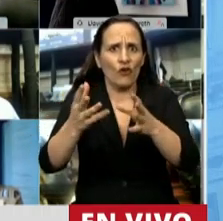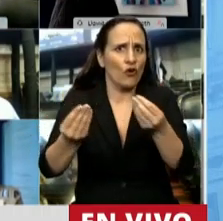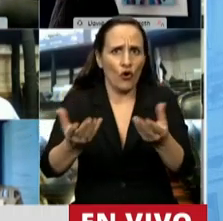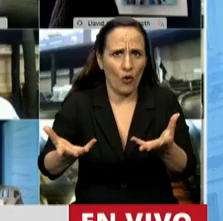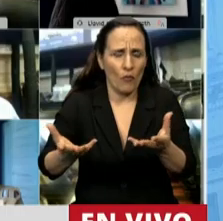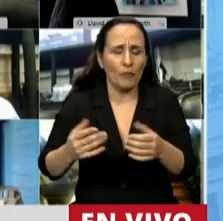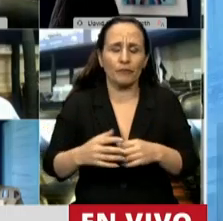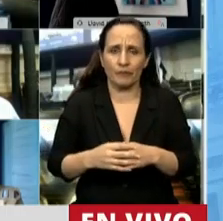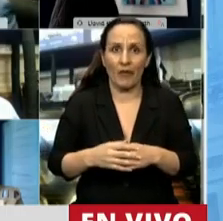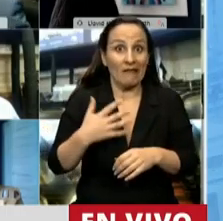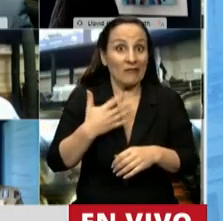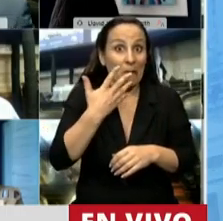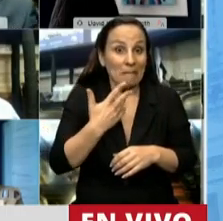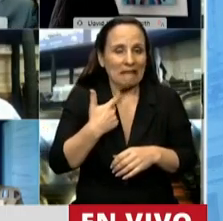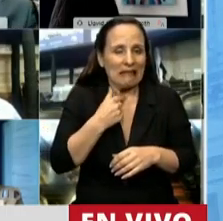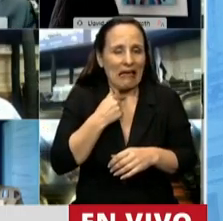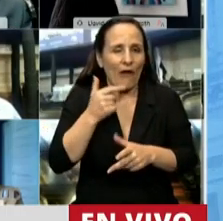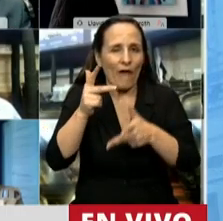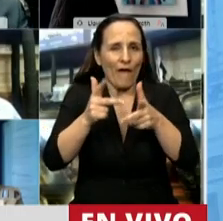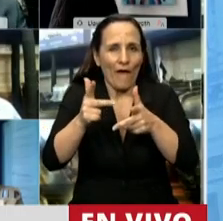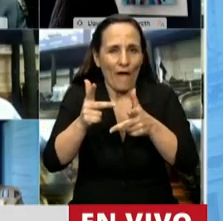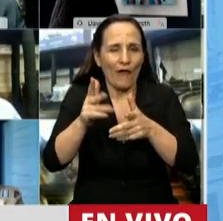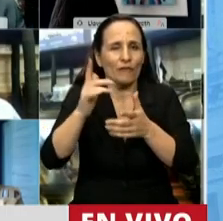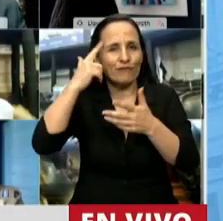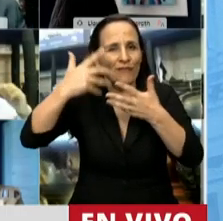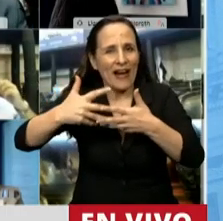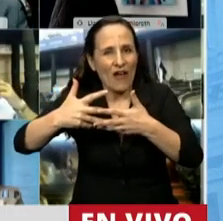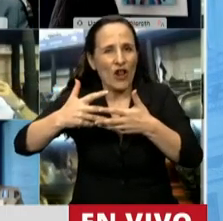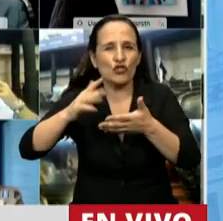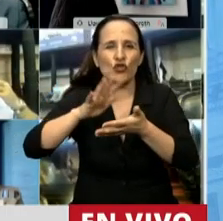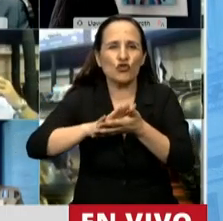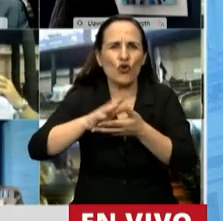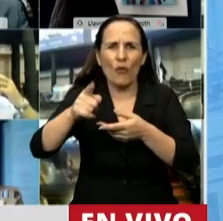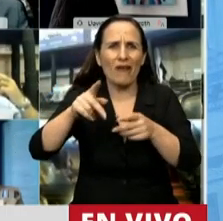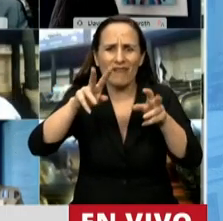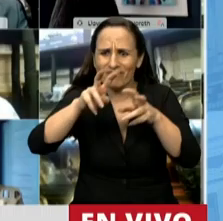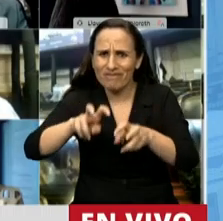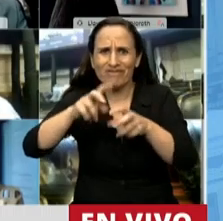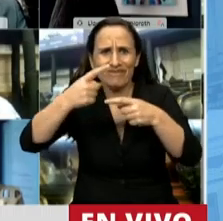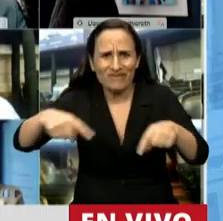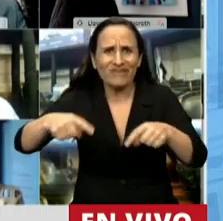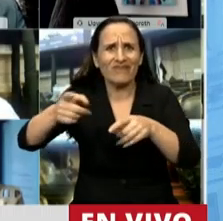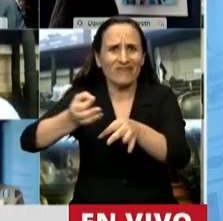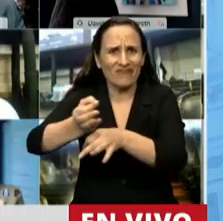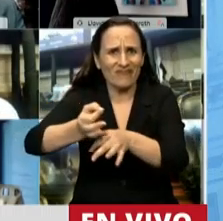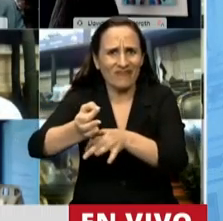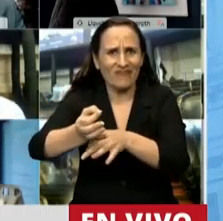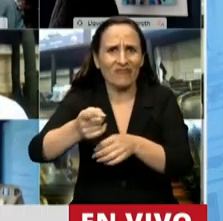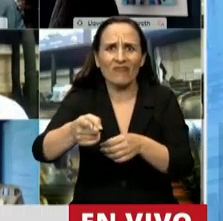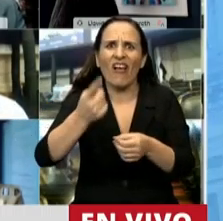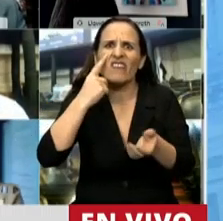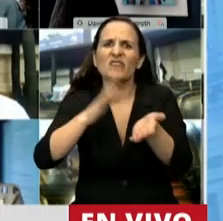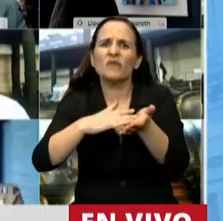me gustaría detenerme y realizar algunas reflexiones entonces sobre los contenidos educativos y la ausencia de validación de los